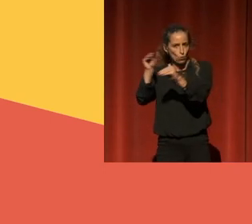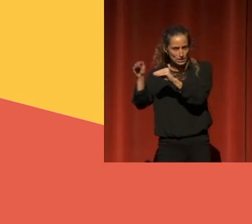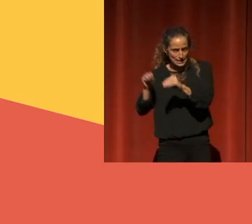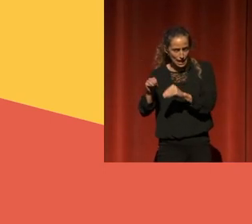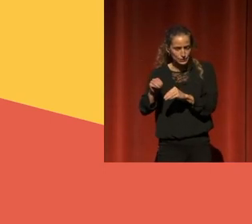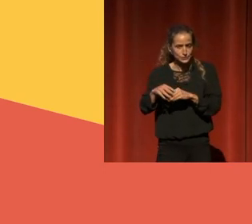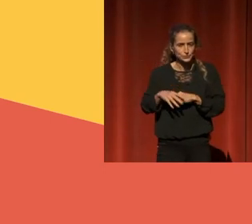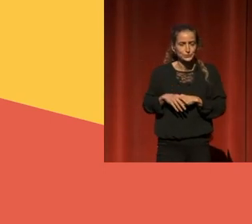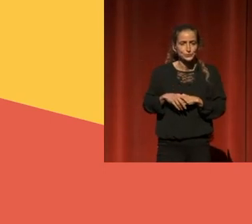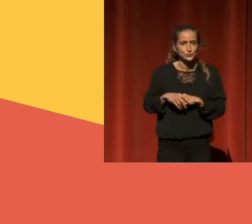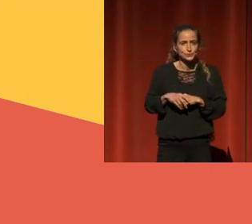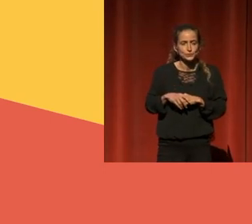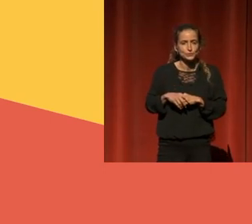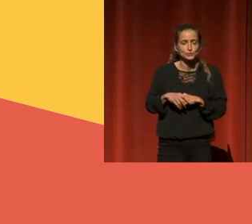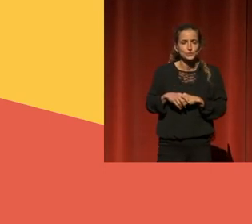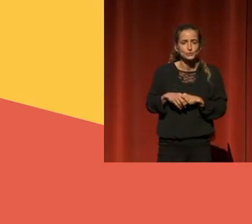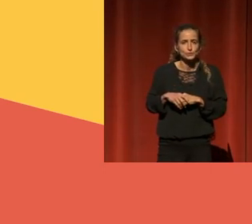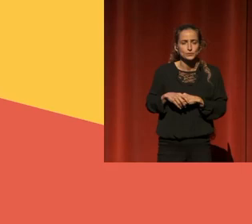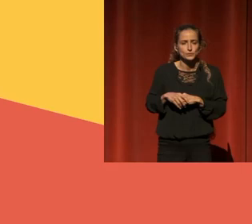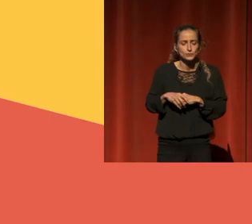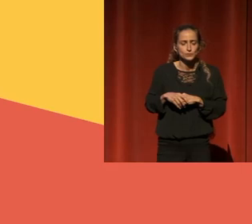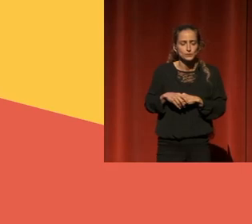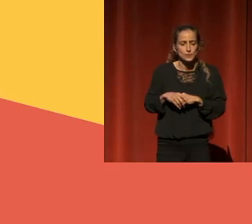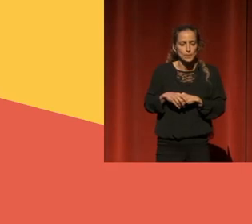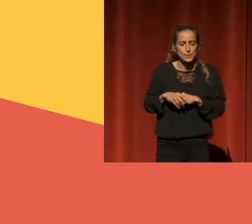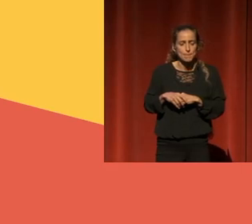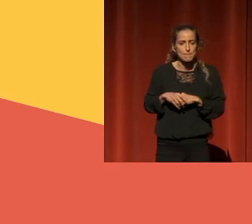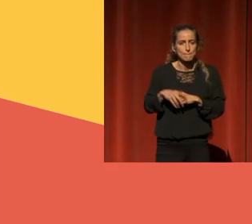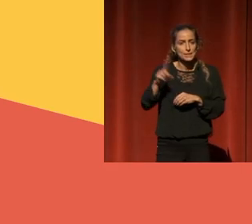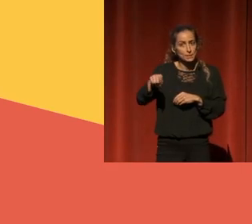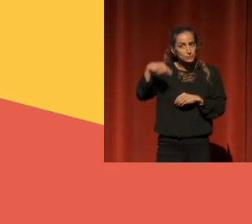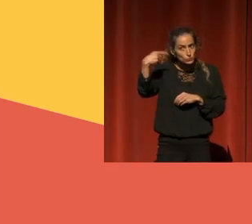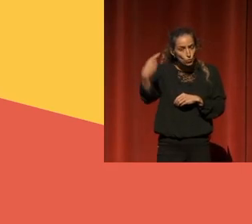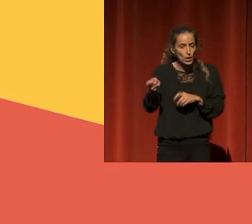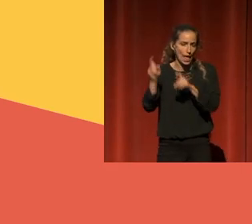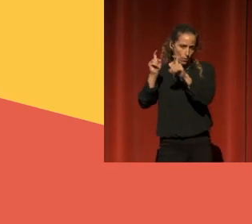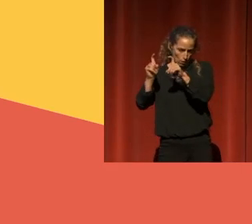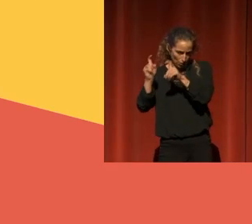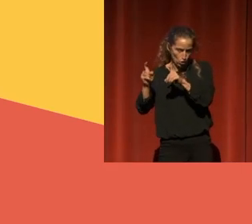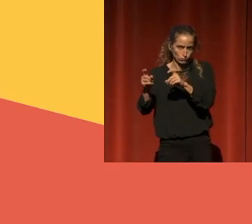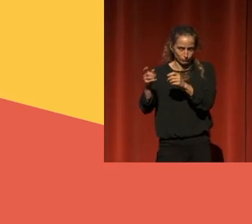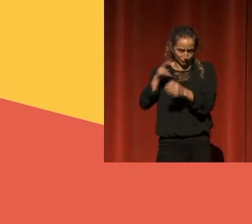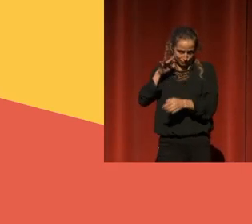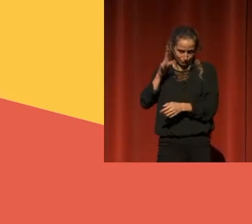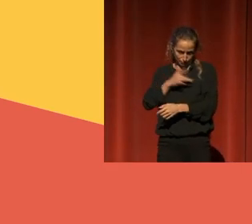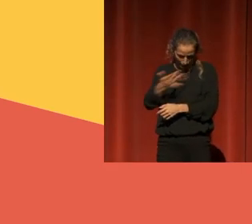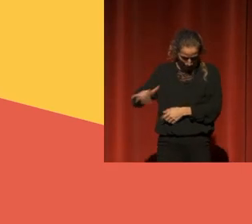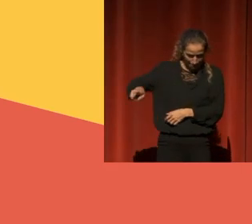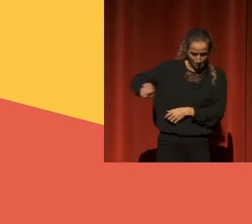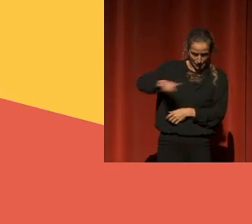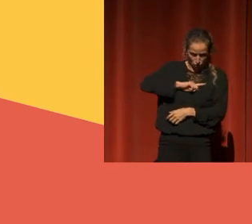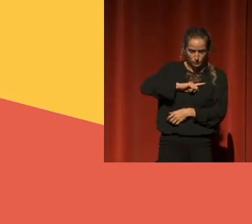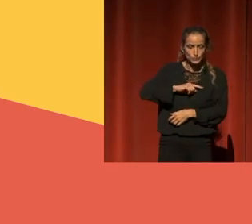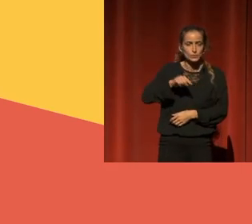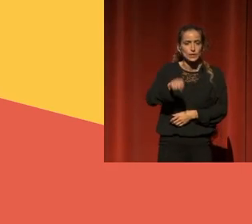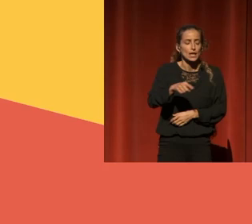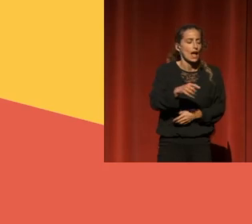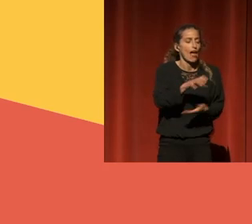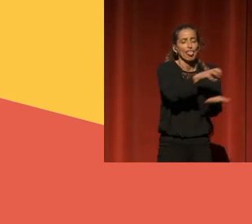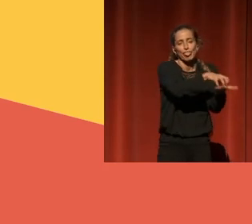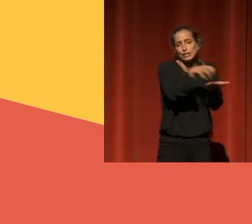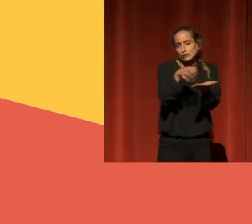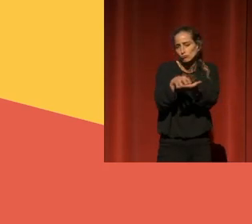permiso pertinente de Educación se realizó una encuesta a unos centros de secundaria